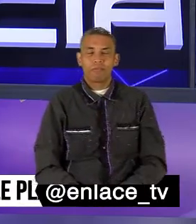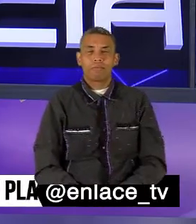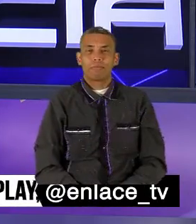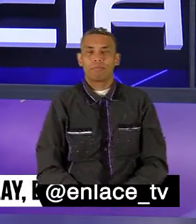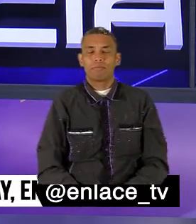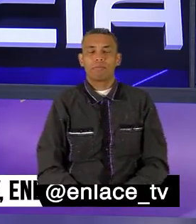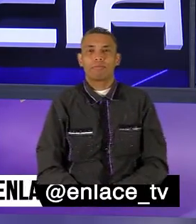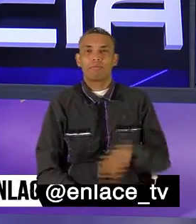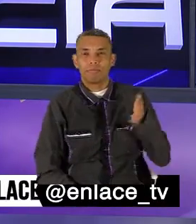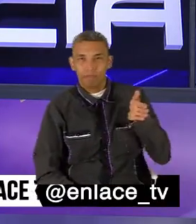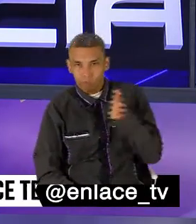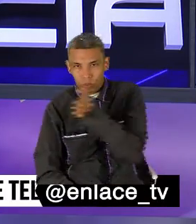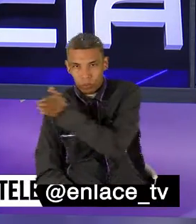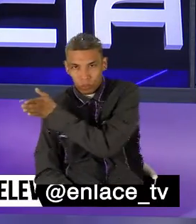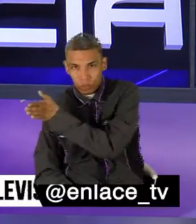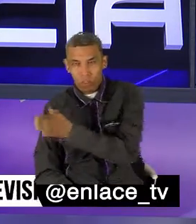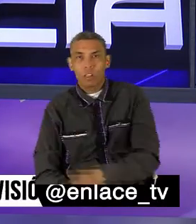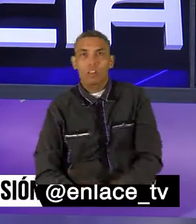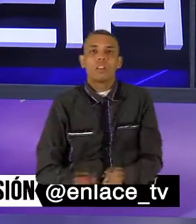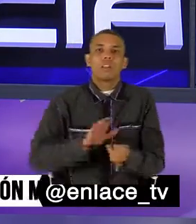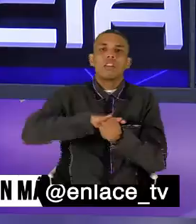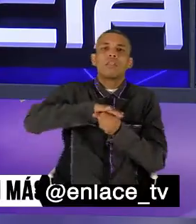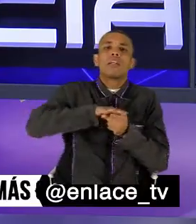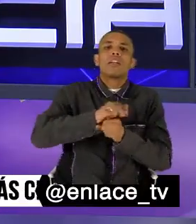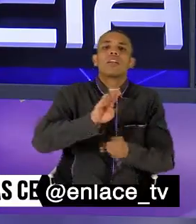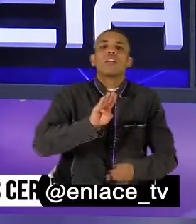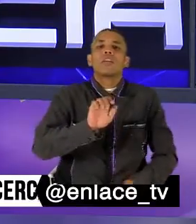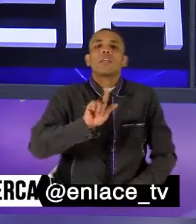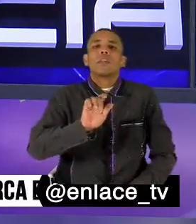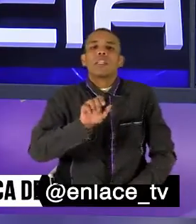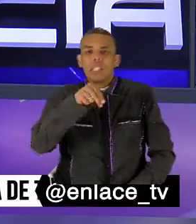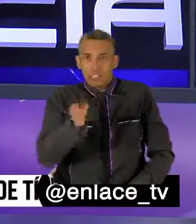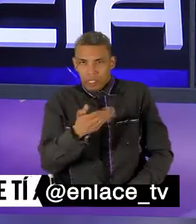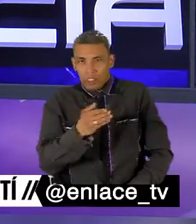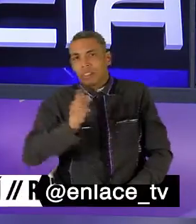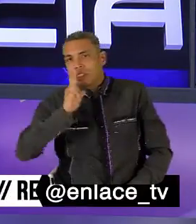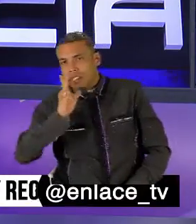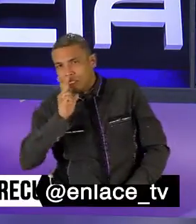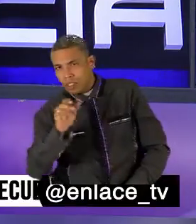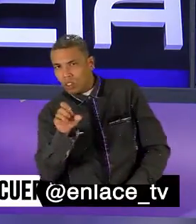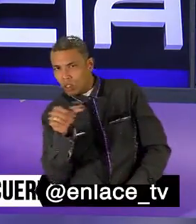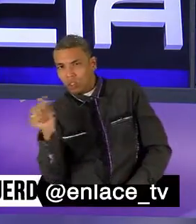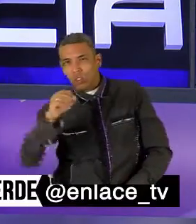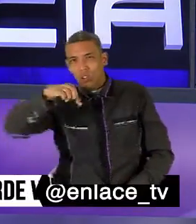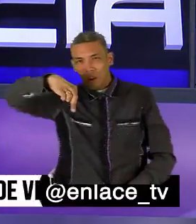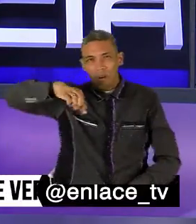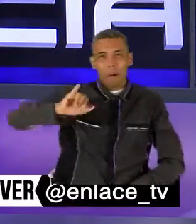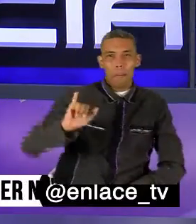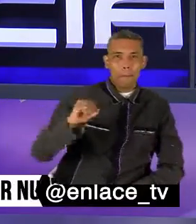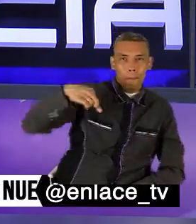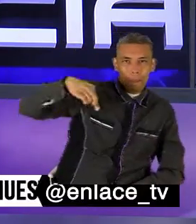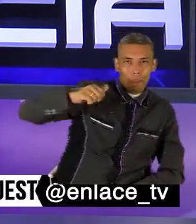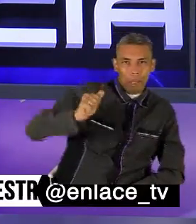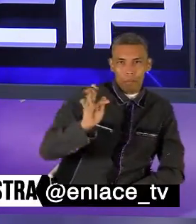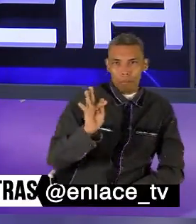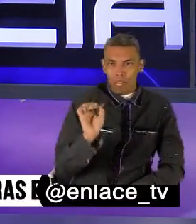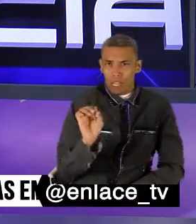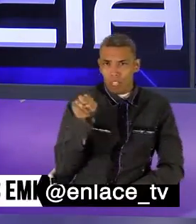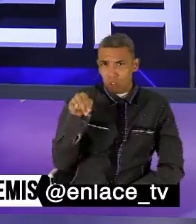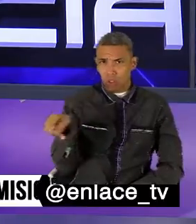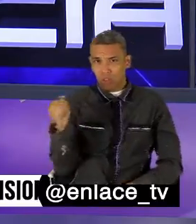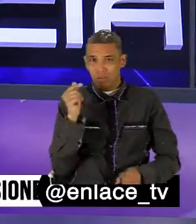Y en otras noticias, habitantes de los barrios Belén, Jerusalén y Ciudadela Pipatón muestran su preocupación ante la falta de autorización de